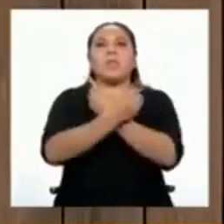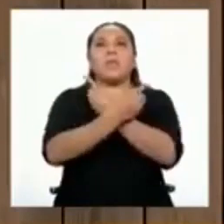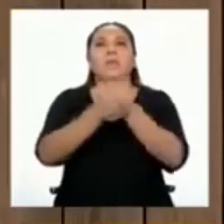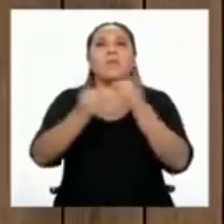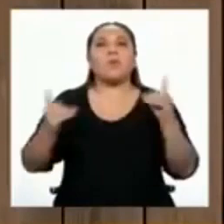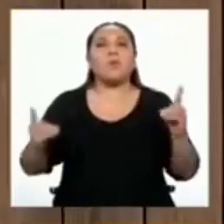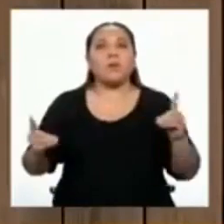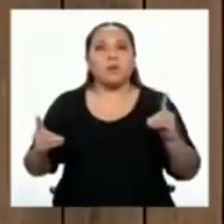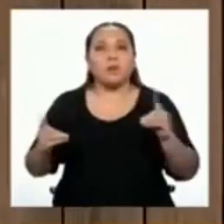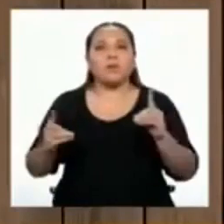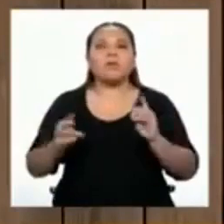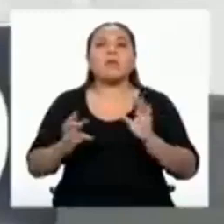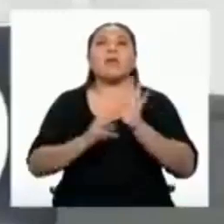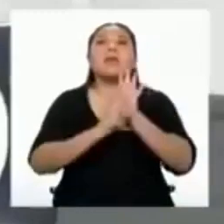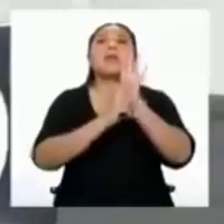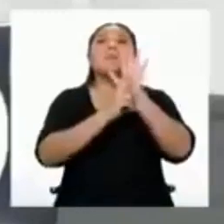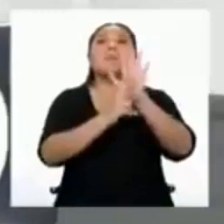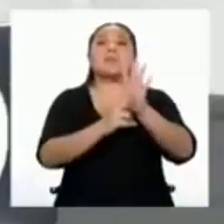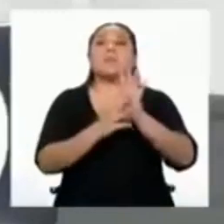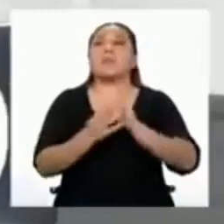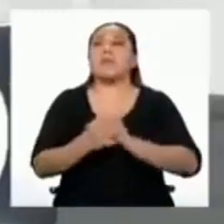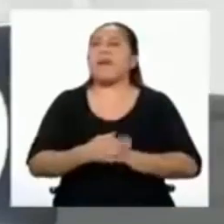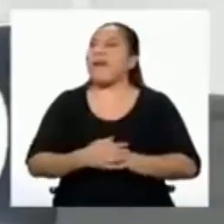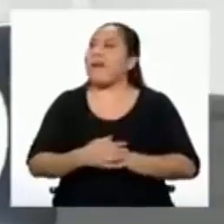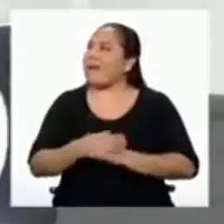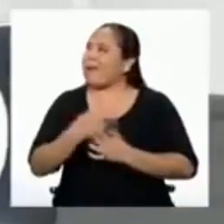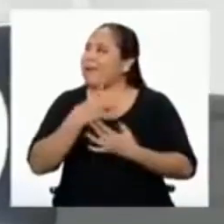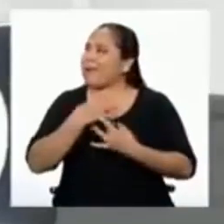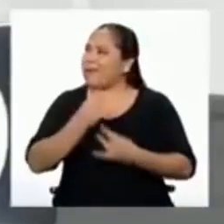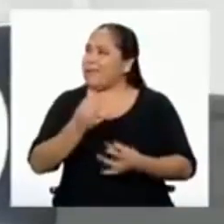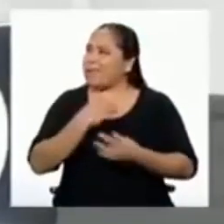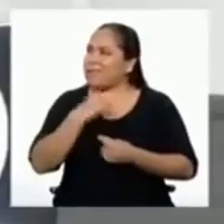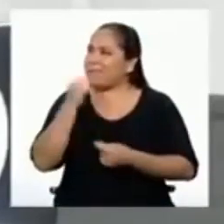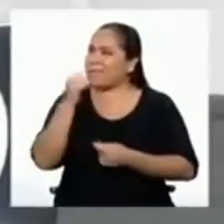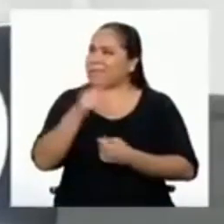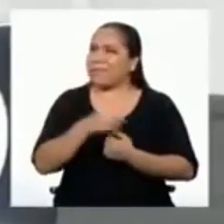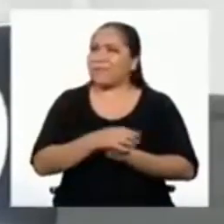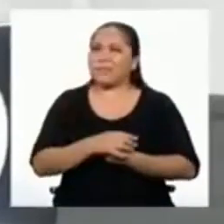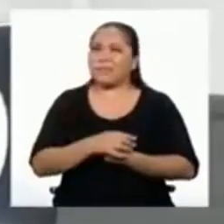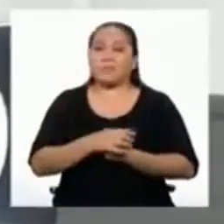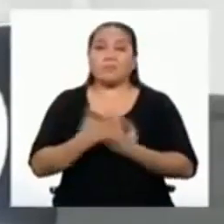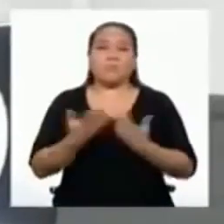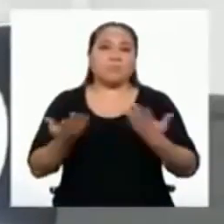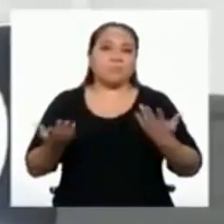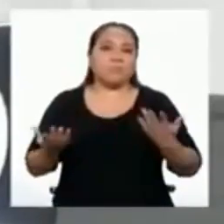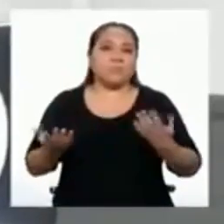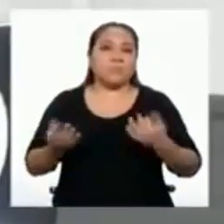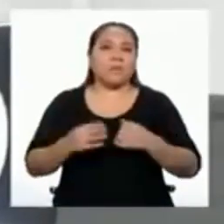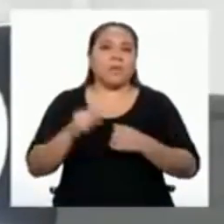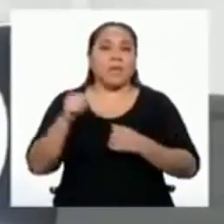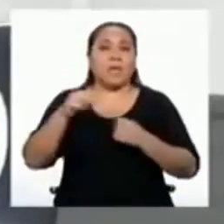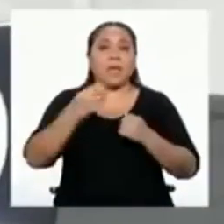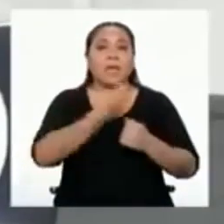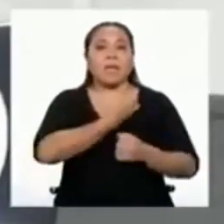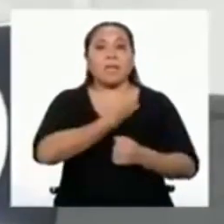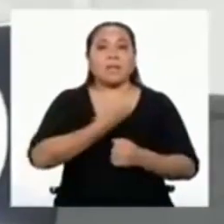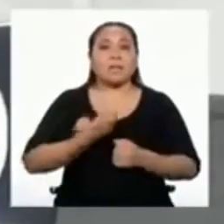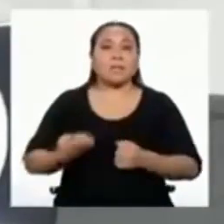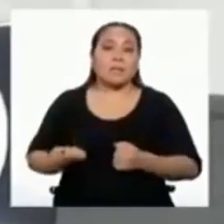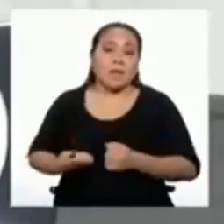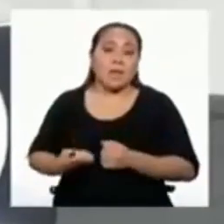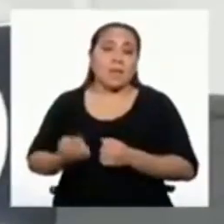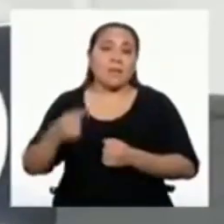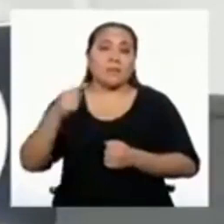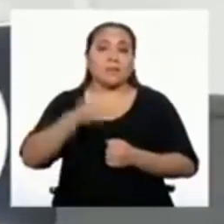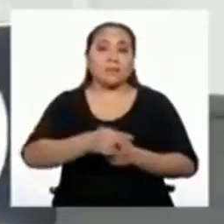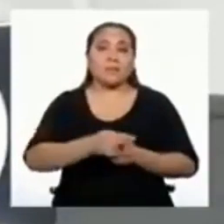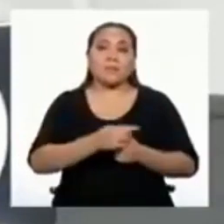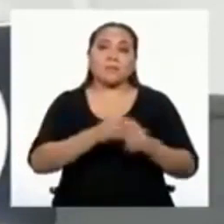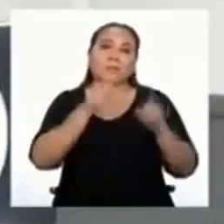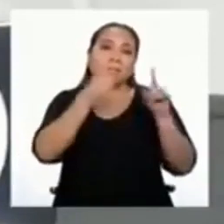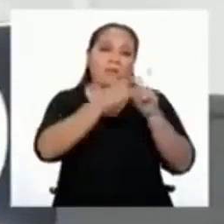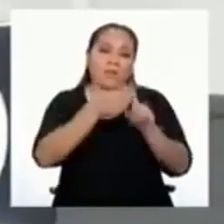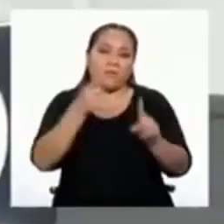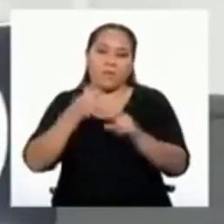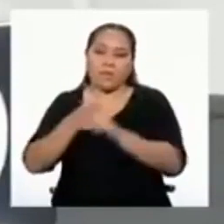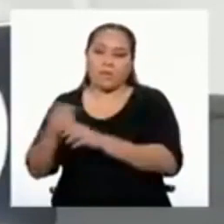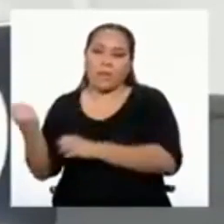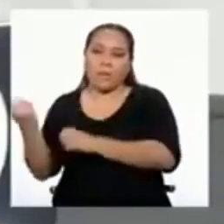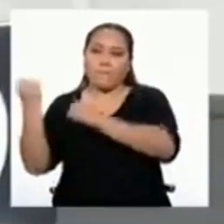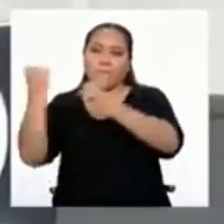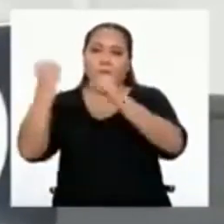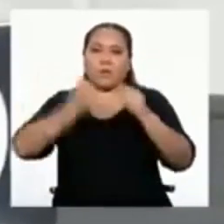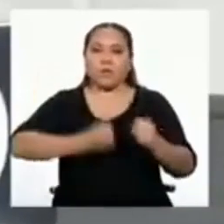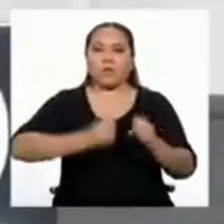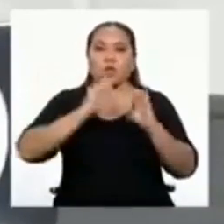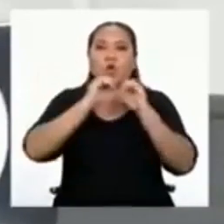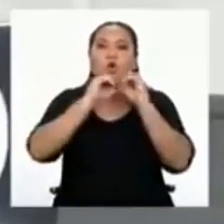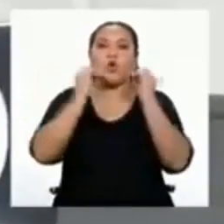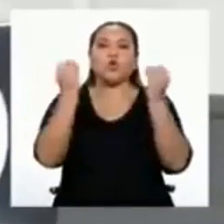democracia representativa. ¡Qué interesante todo esto! Entonces, el Estado, a través de sus distintos poderes y